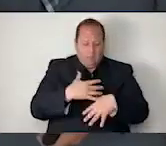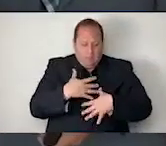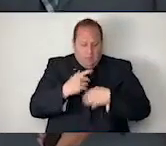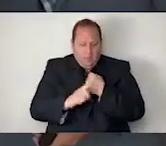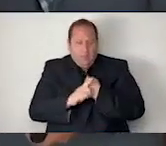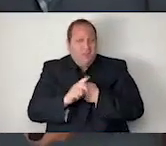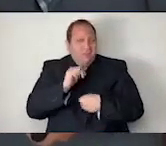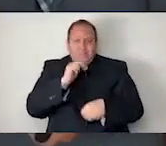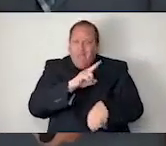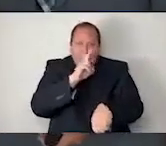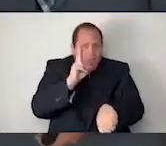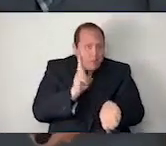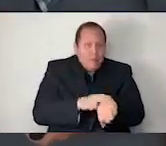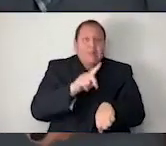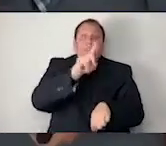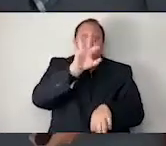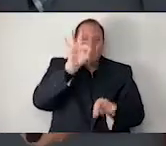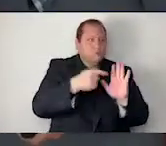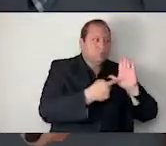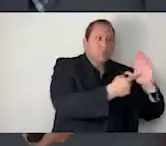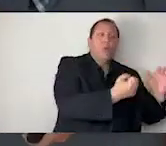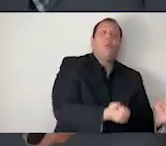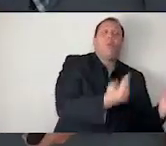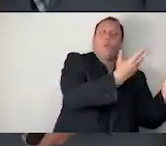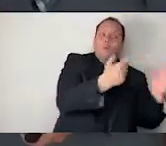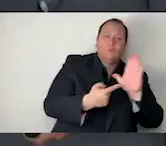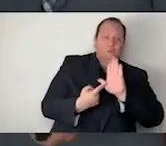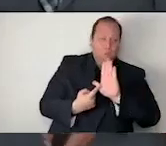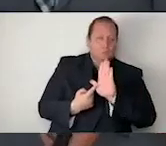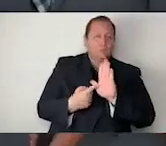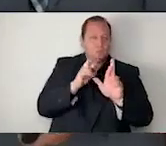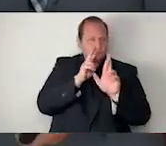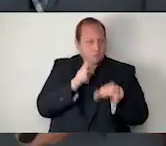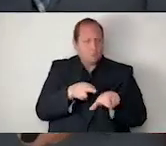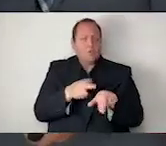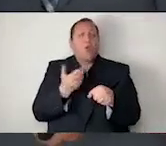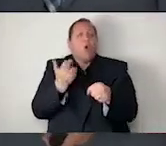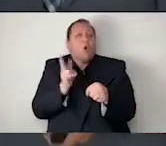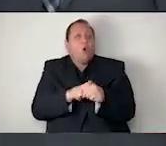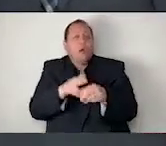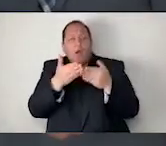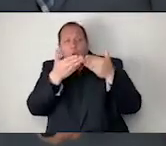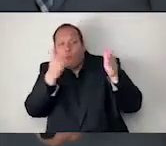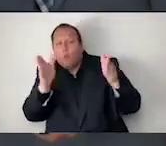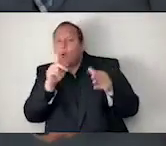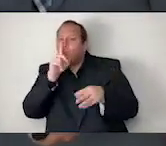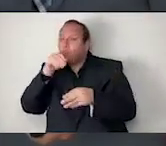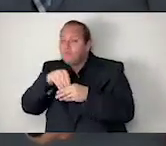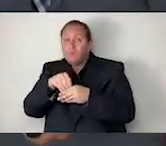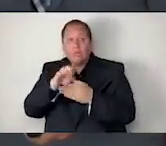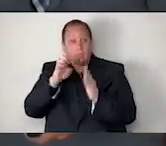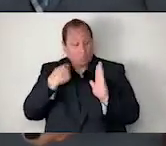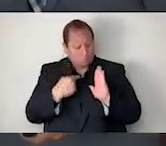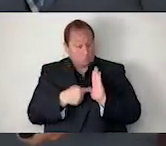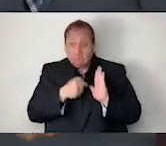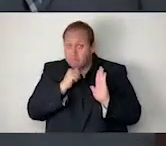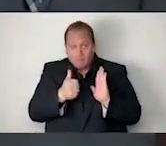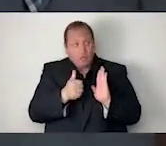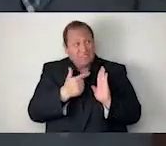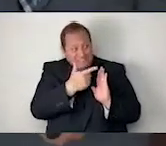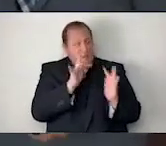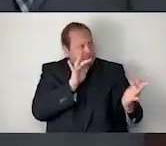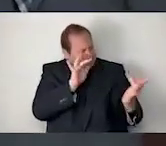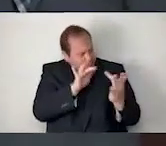privados si alguien no está haciendo eso lo invito a que se contacten conmigo para poder ir y ofrecerles como hagan la prueba para los pacientes